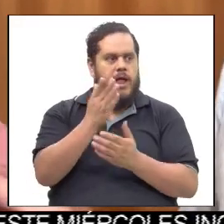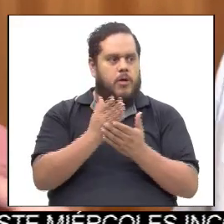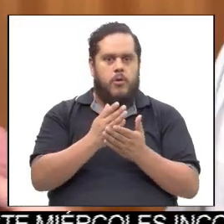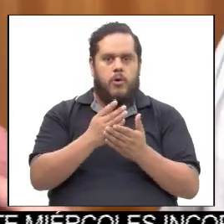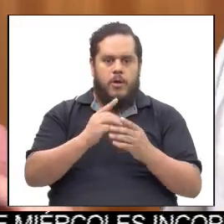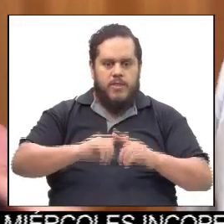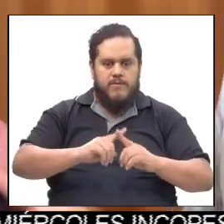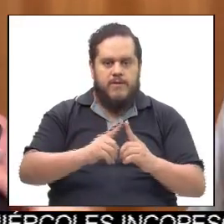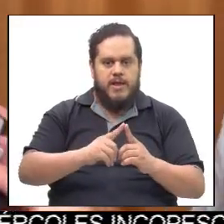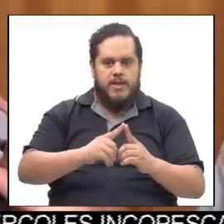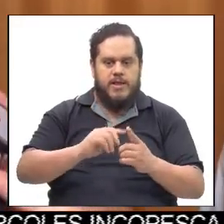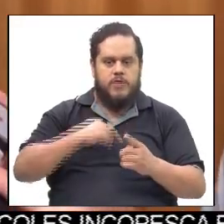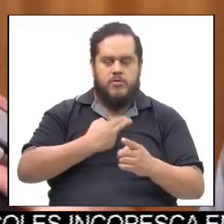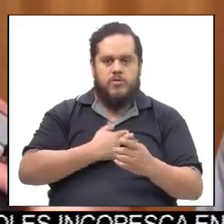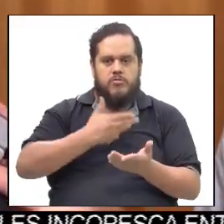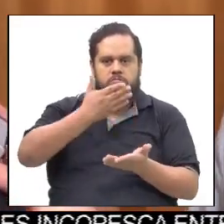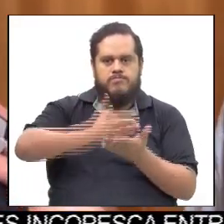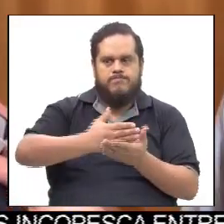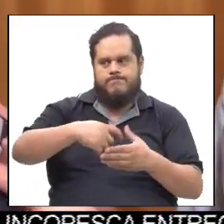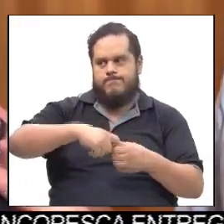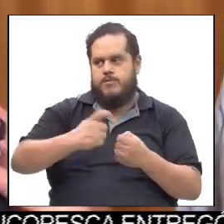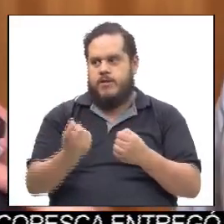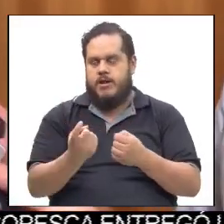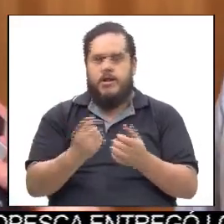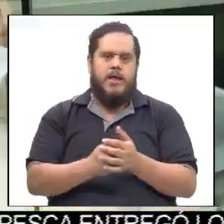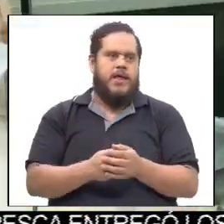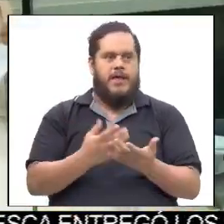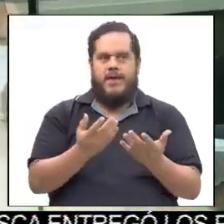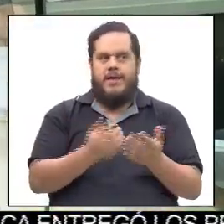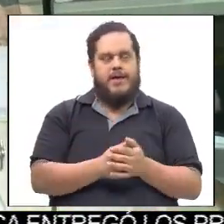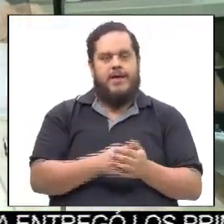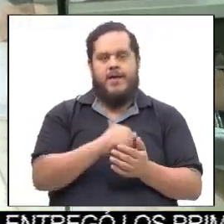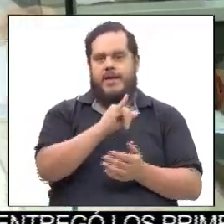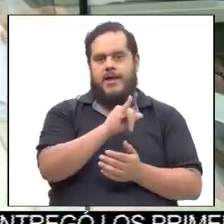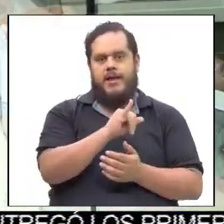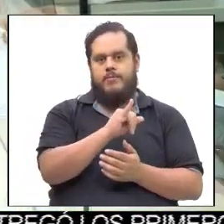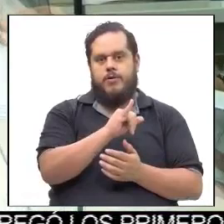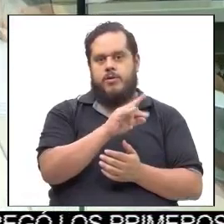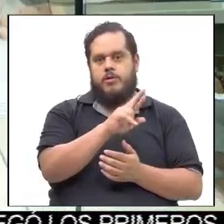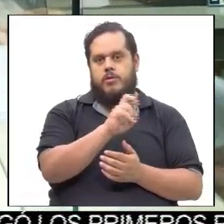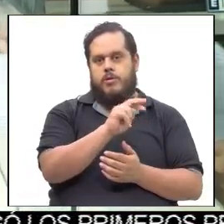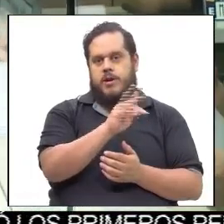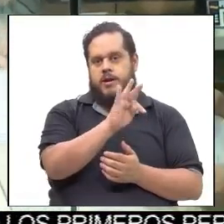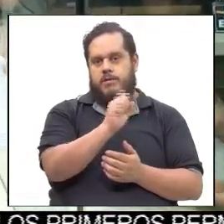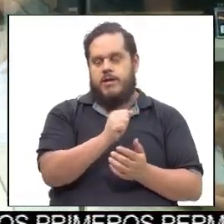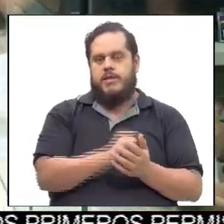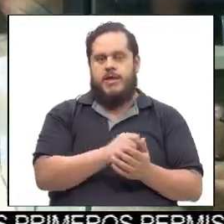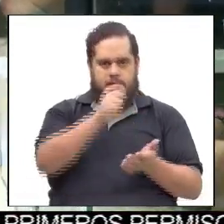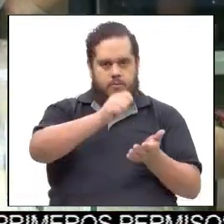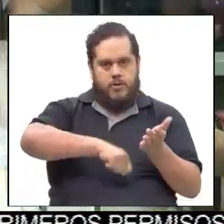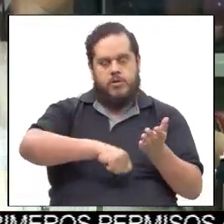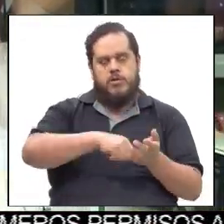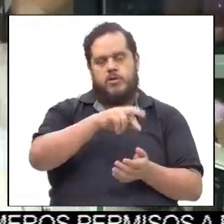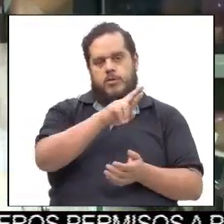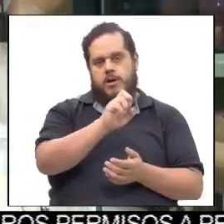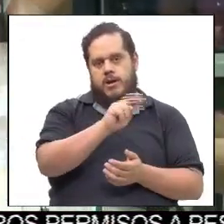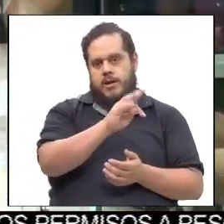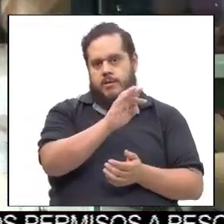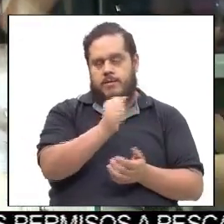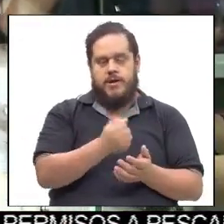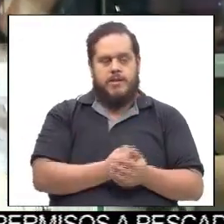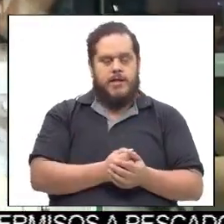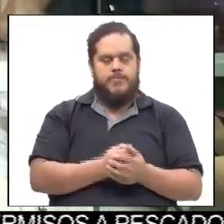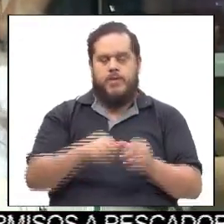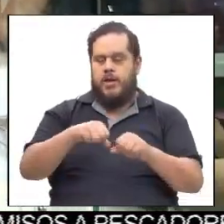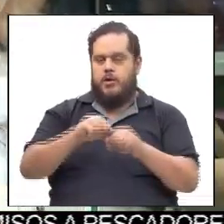Desde el punto de vista práctico, esta propuesta de impuestos sobre la renta nos moderniza. O sea, perdón, los